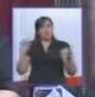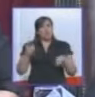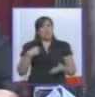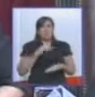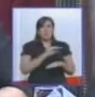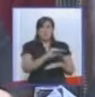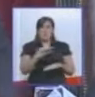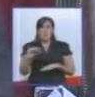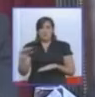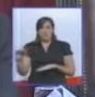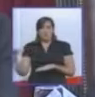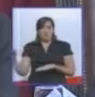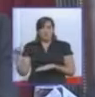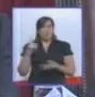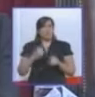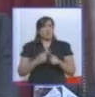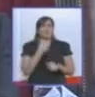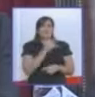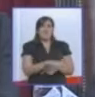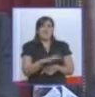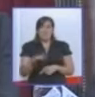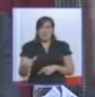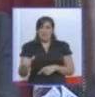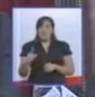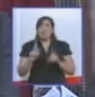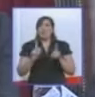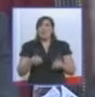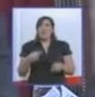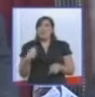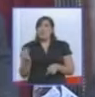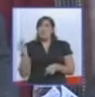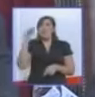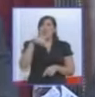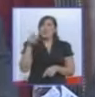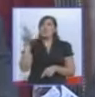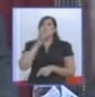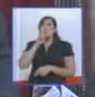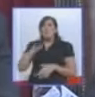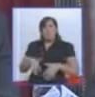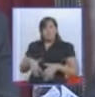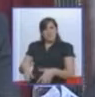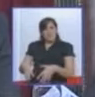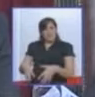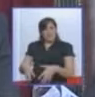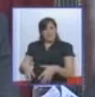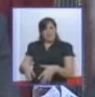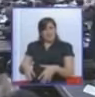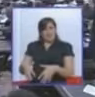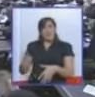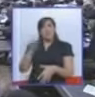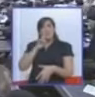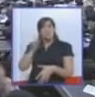asignación universal por hijo a las mujeres embarazadas